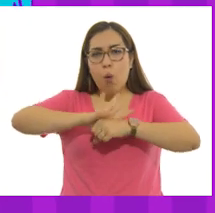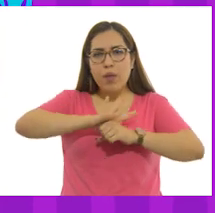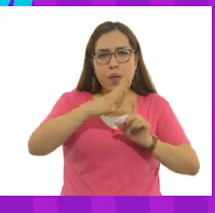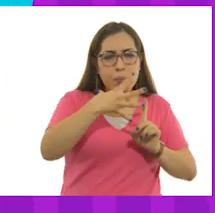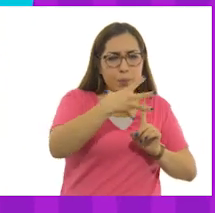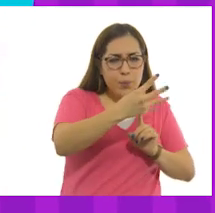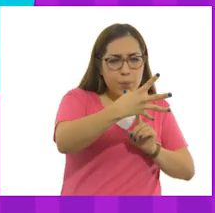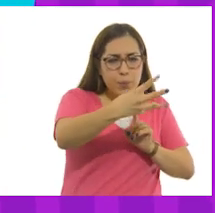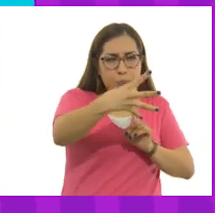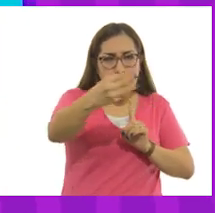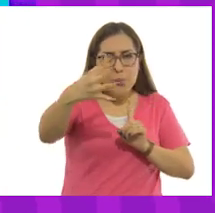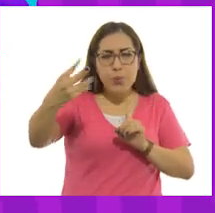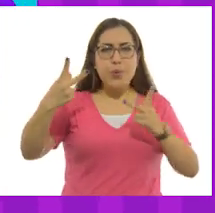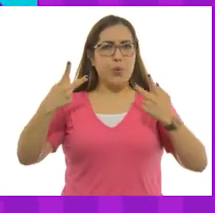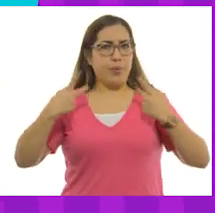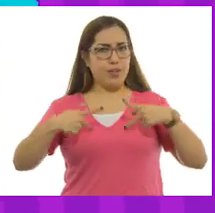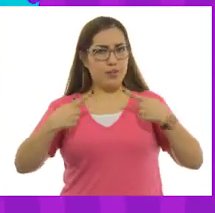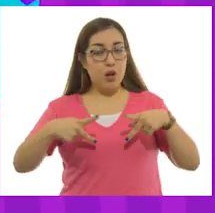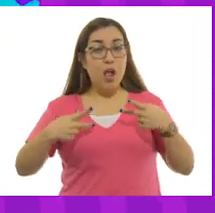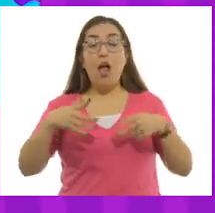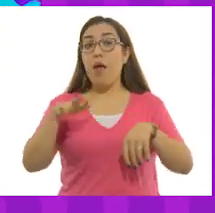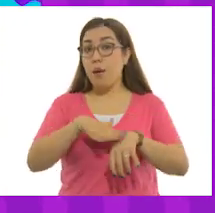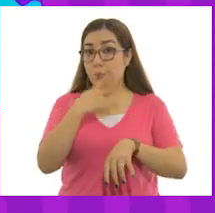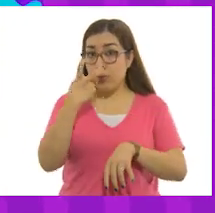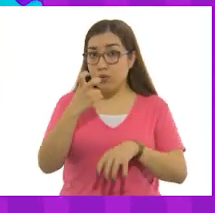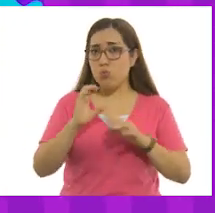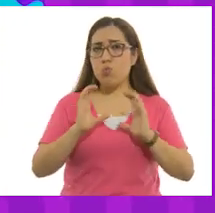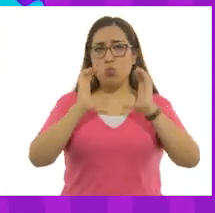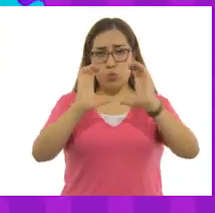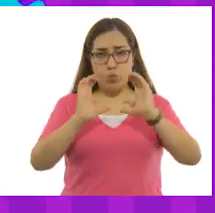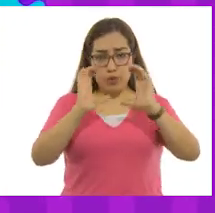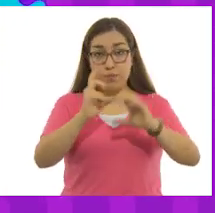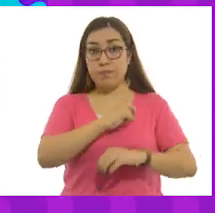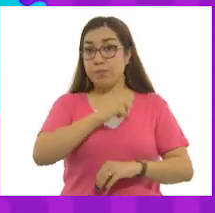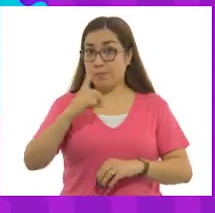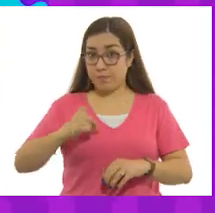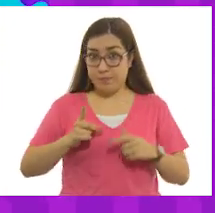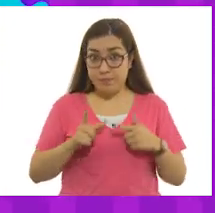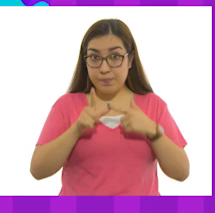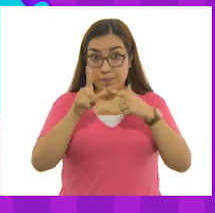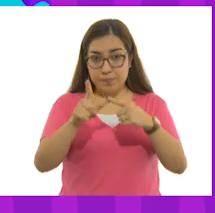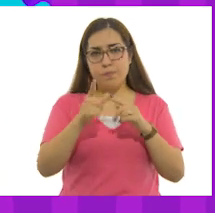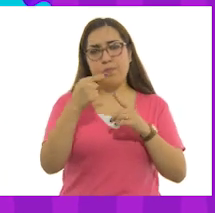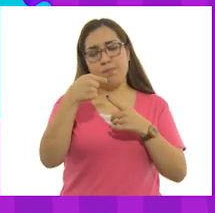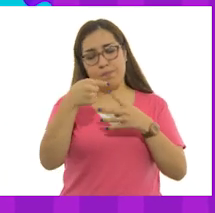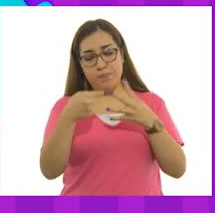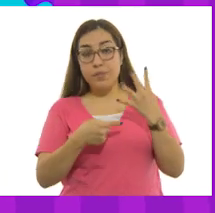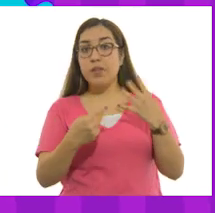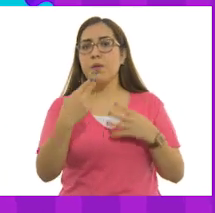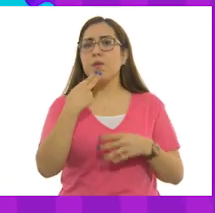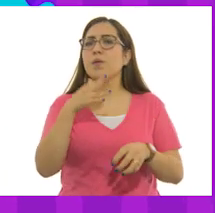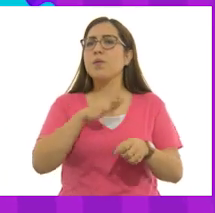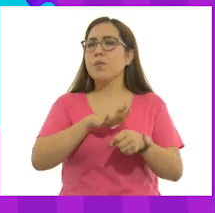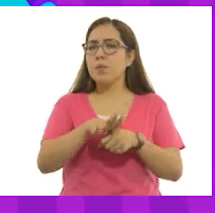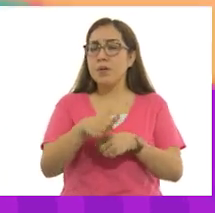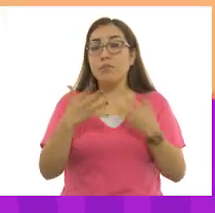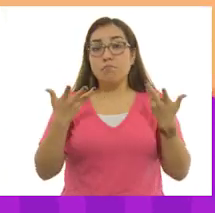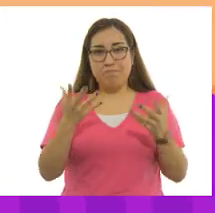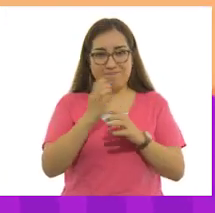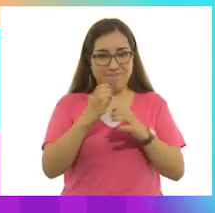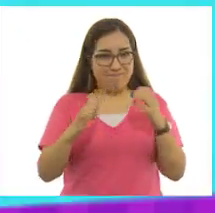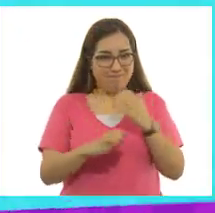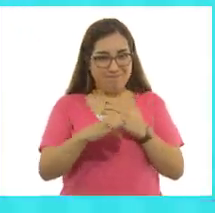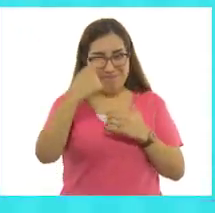entre las personas por eso hay que continuar cuidando no siguiendo las buenas prácticas que ya todos conocemos para evitar contagiarnos